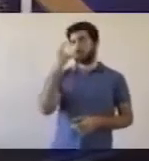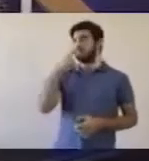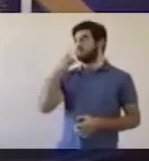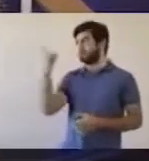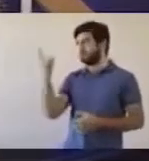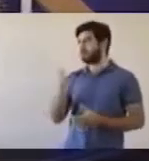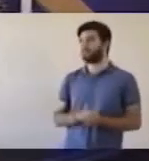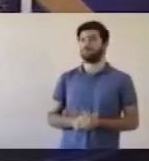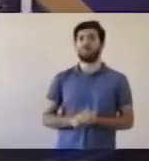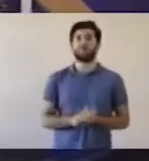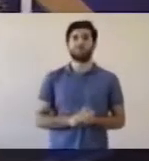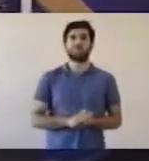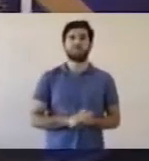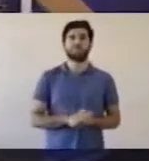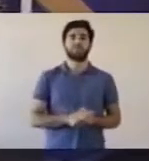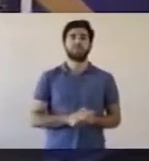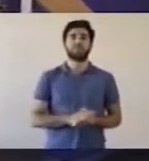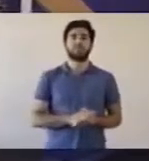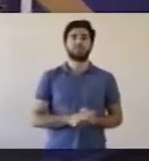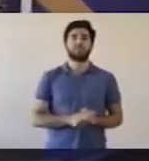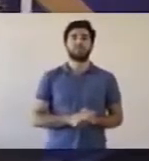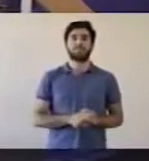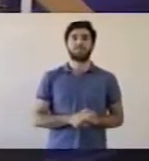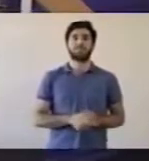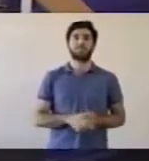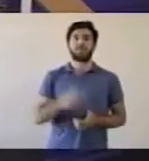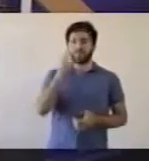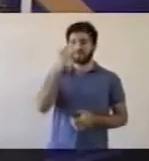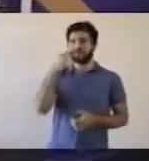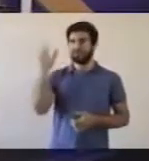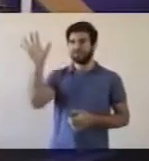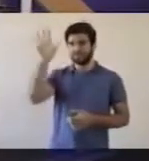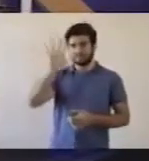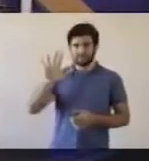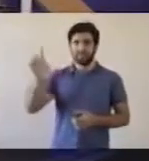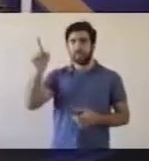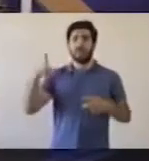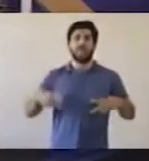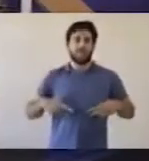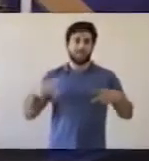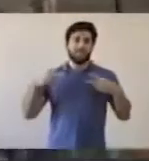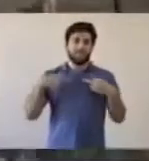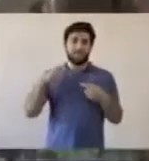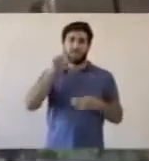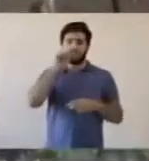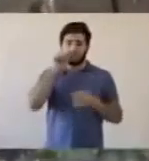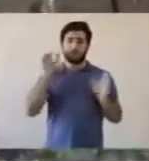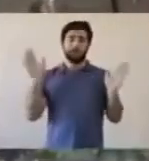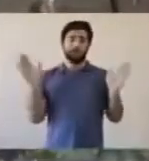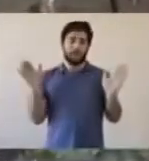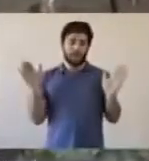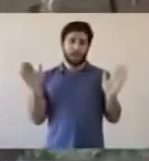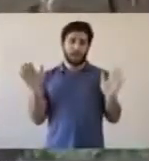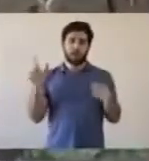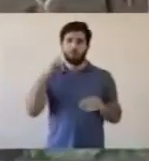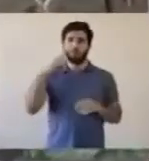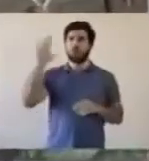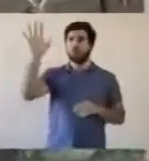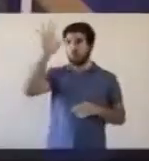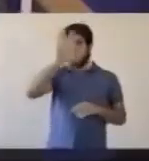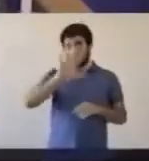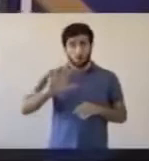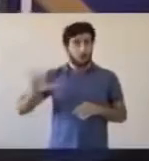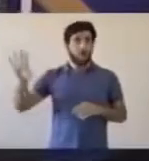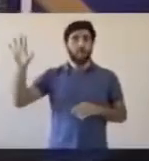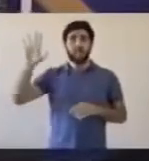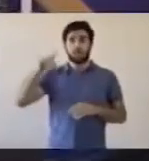¡Perfecto! Es un bosque tropical. En este bosque pueden vivir muchas aves. Pueden vivir